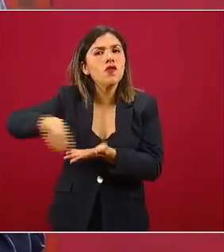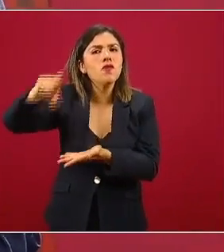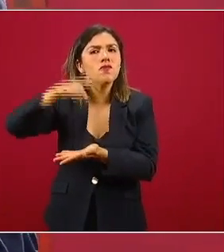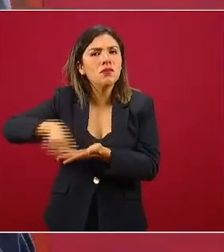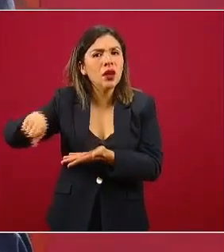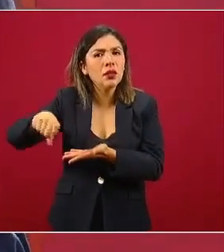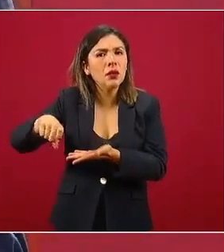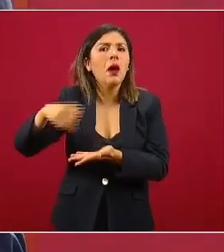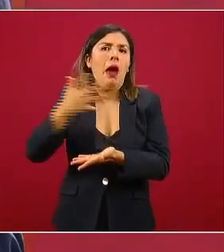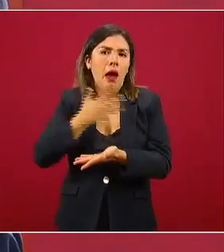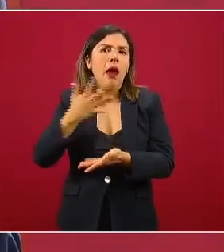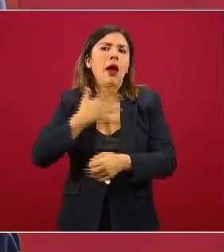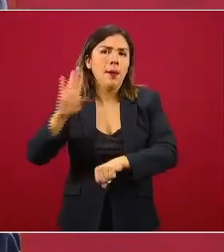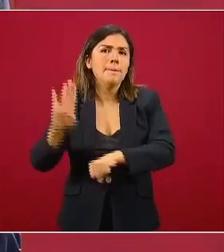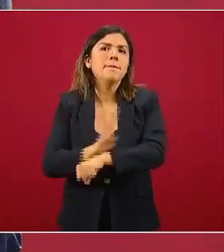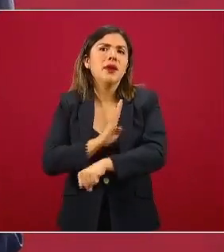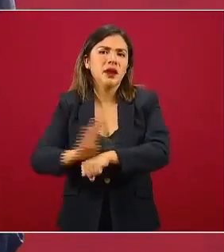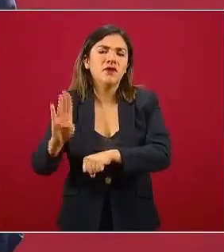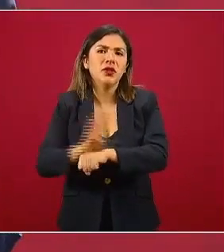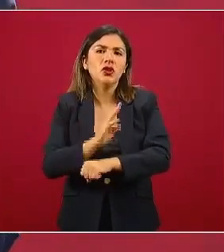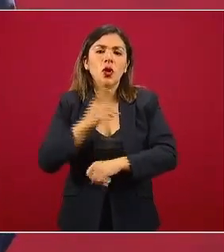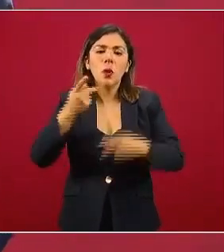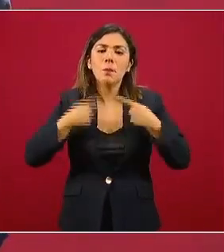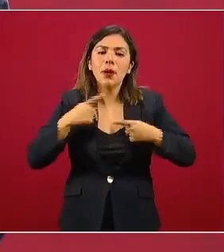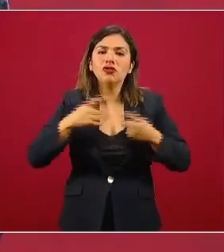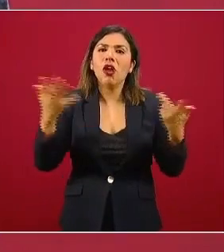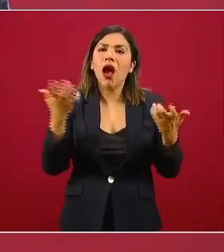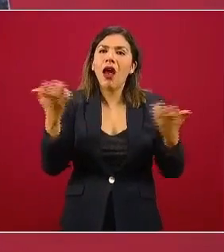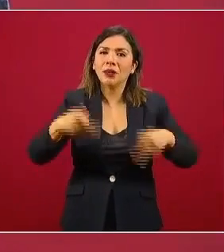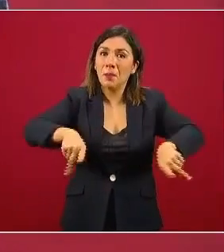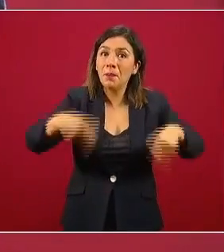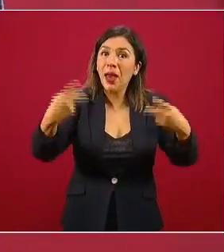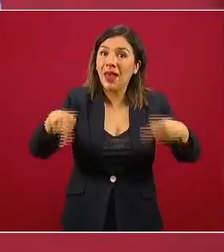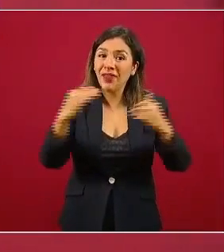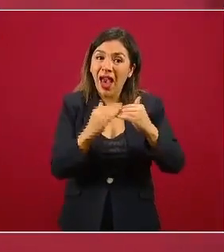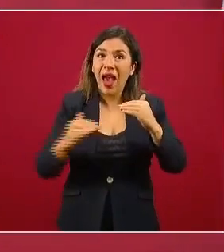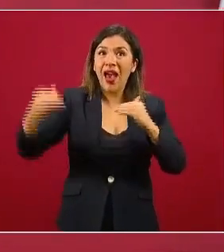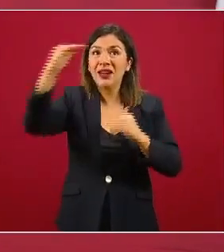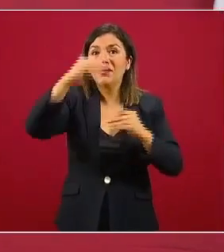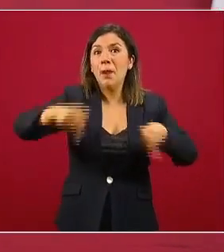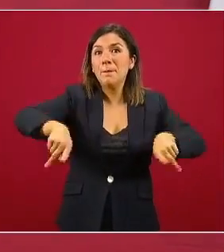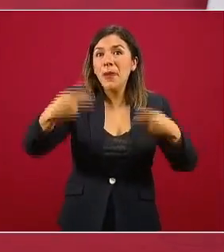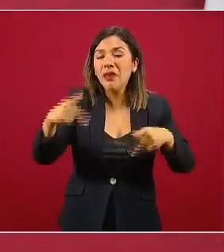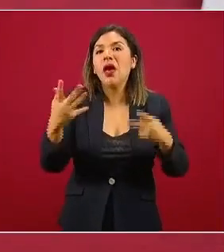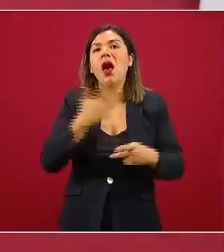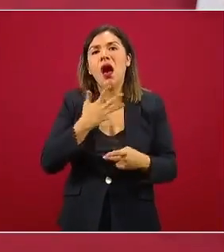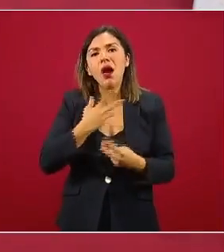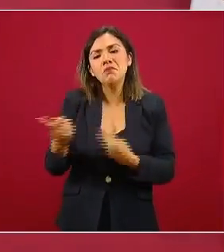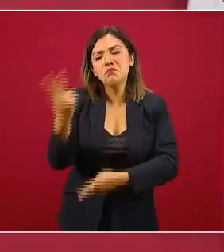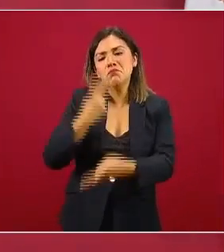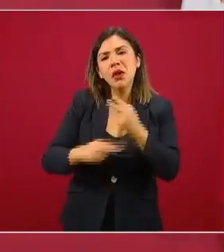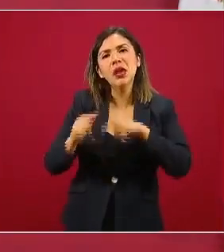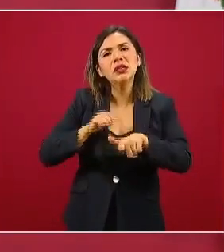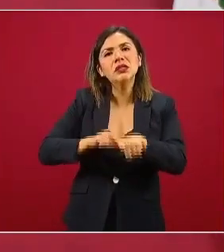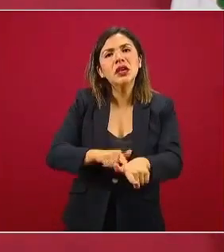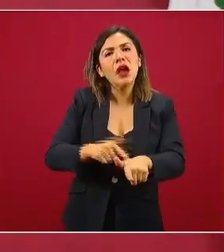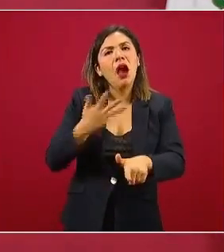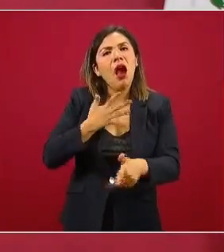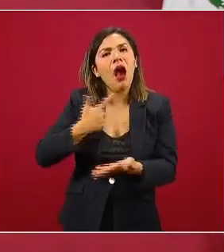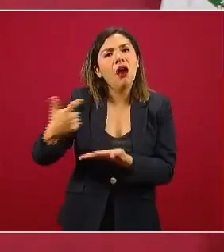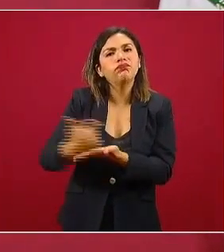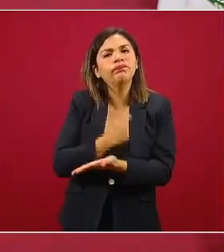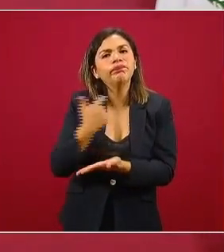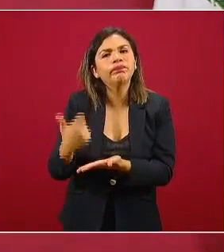y se benefician los que se dedican al comercio arriba, los que se dedican